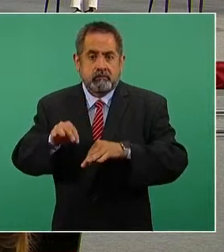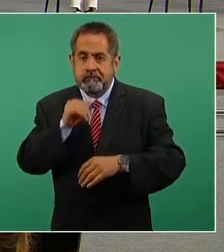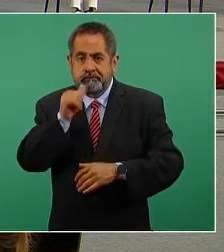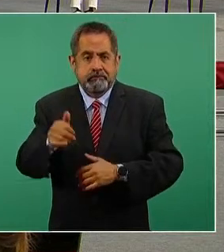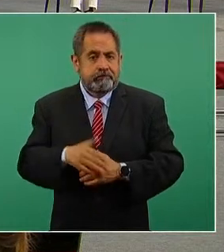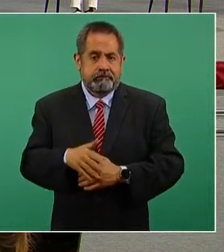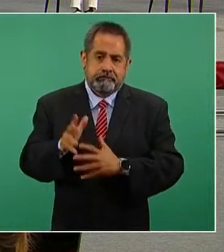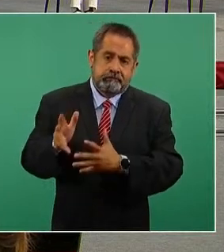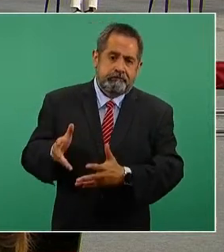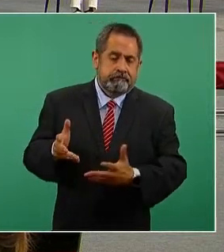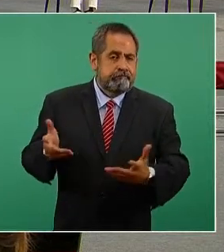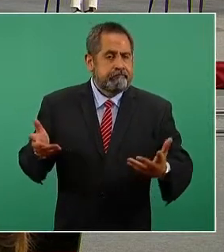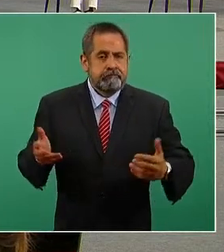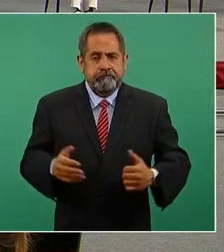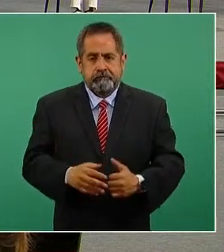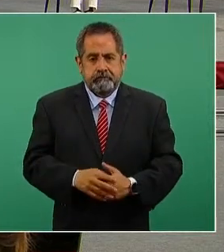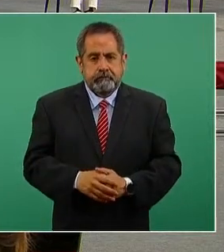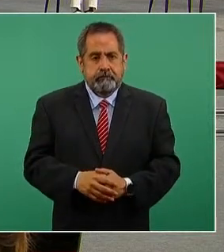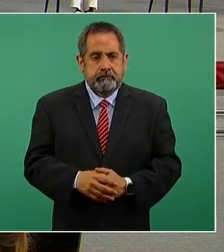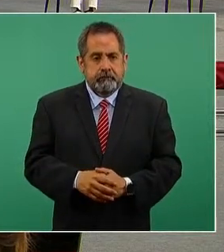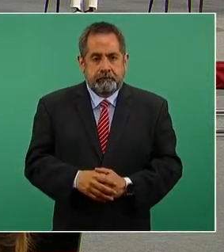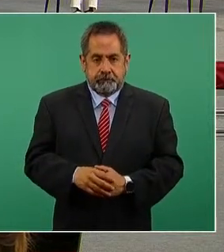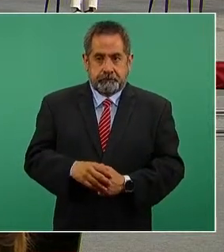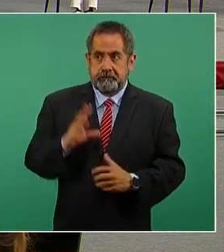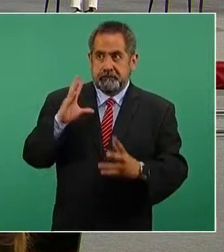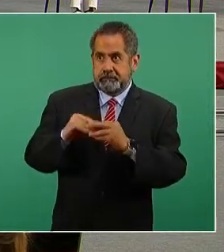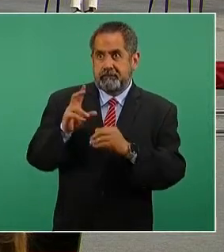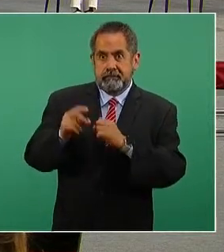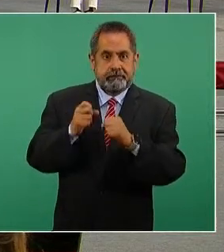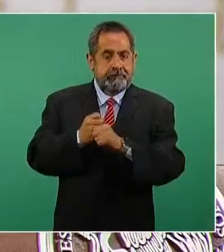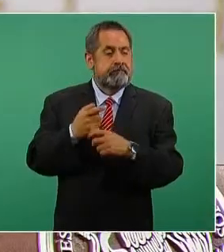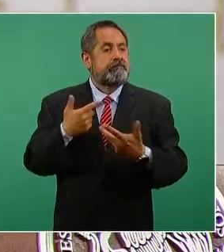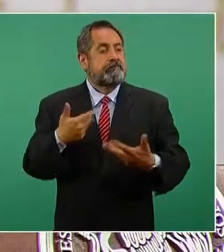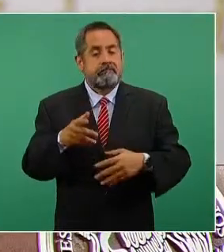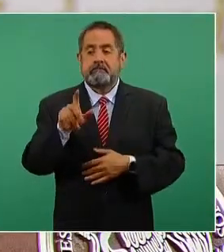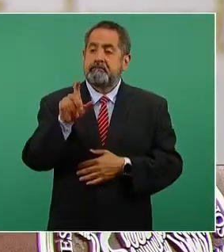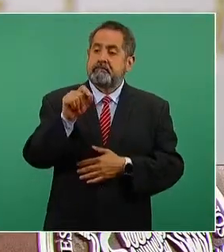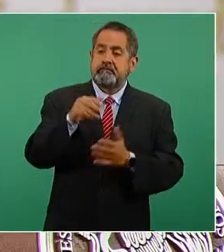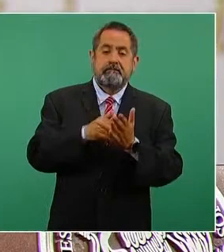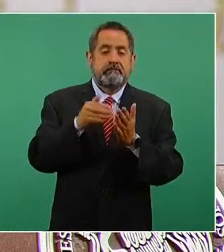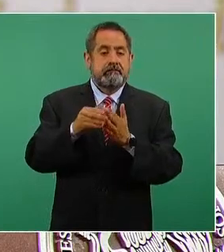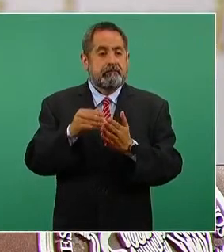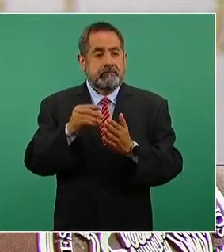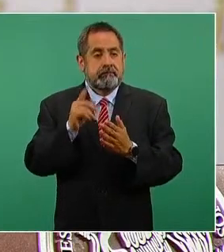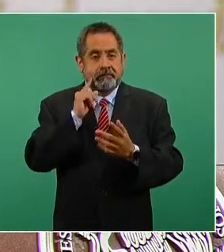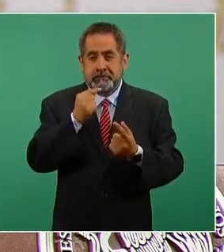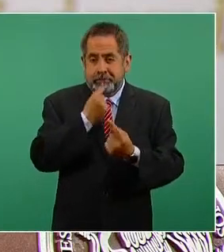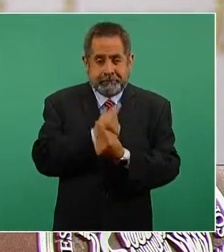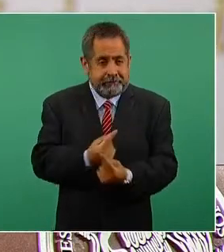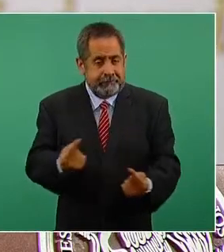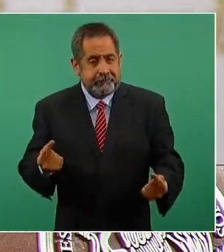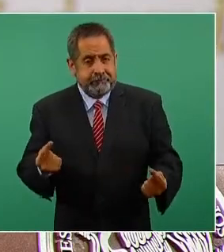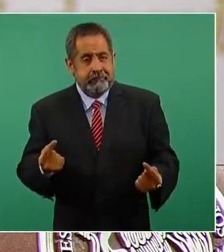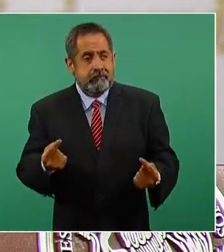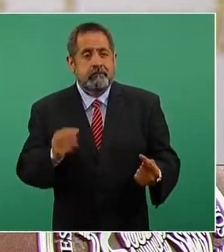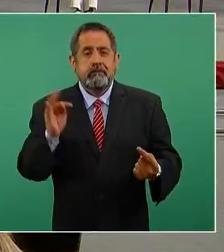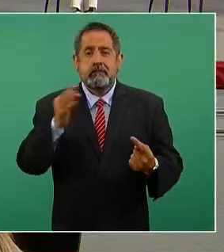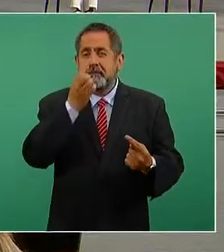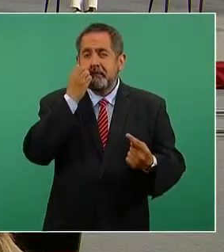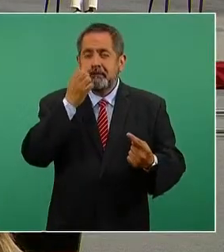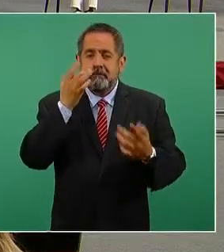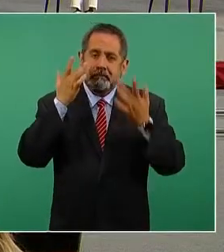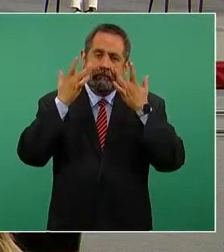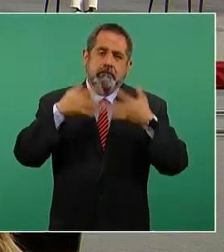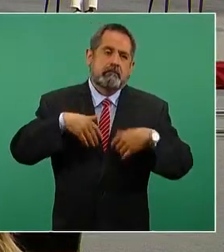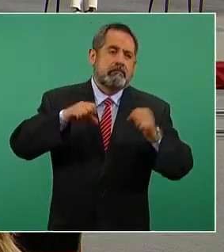more girls may be out of school after 20 millones más niñas podrían haber abandonado la